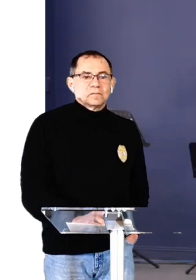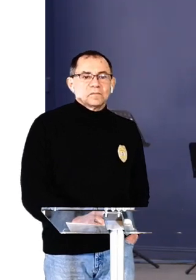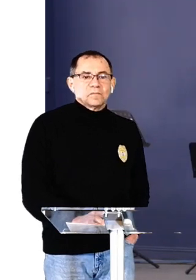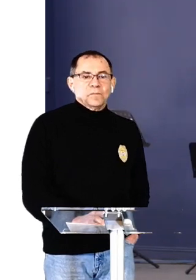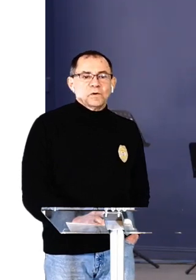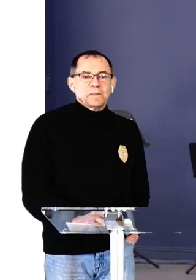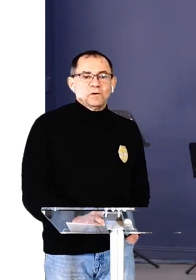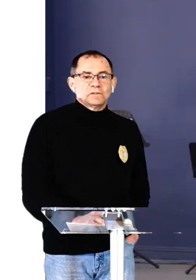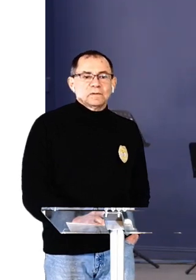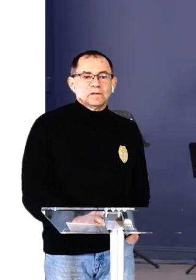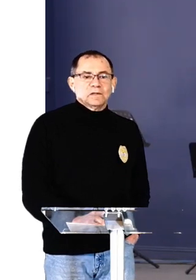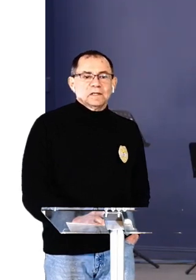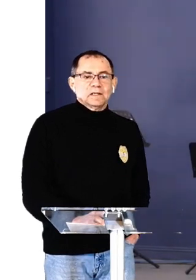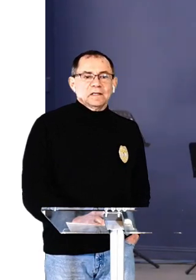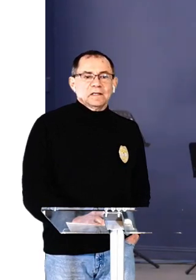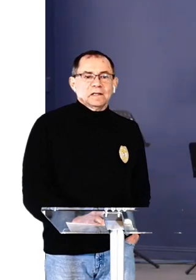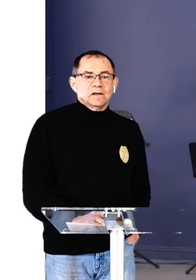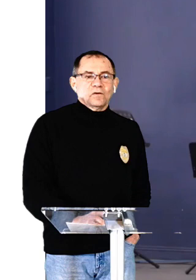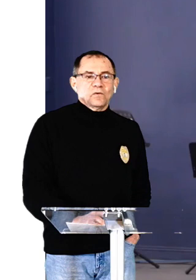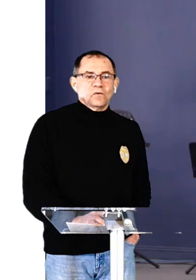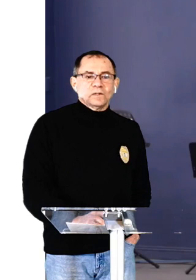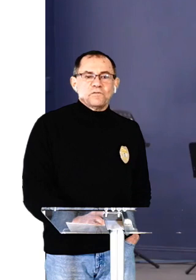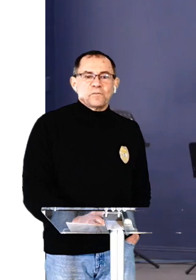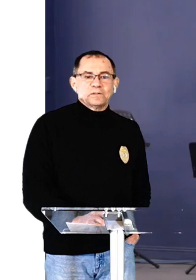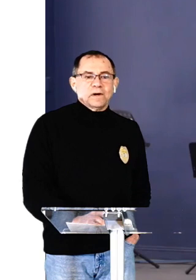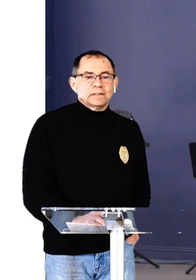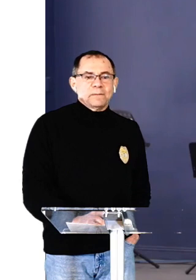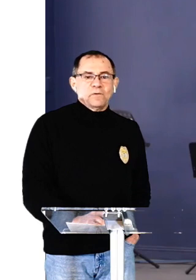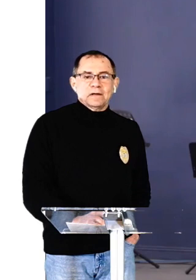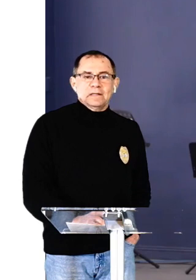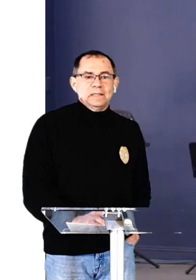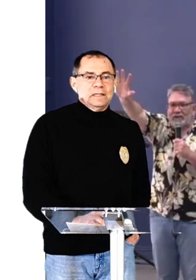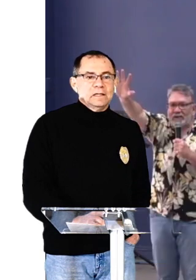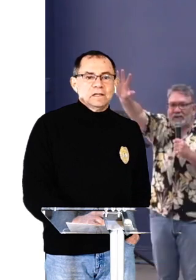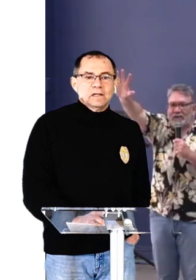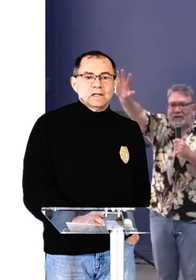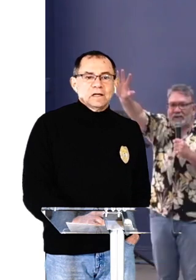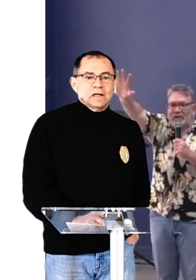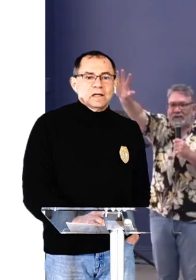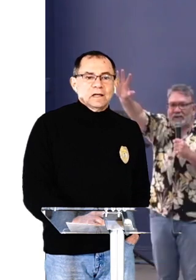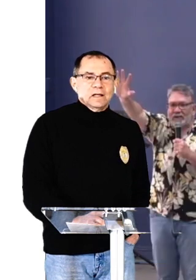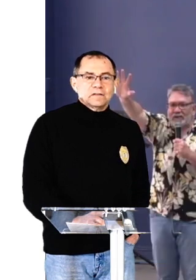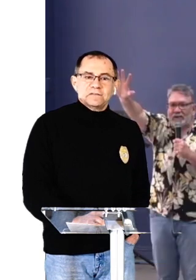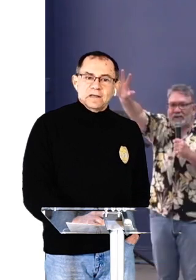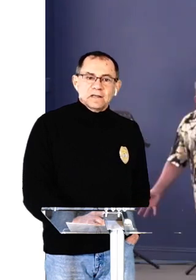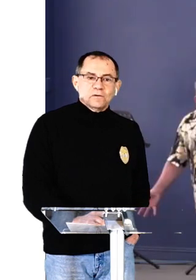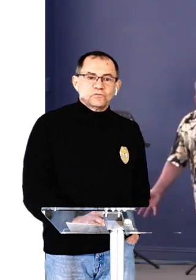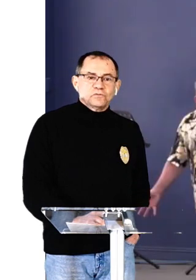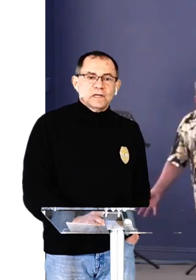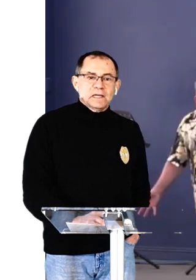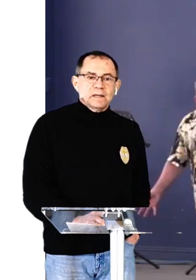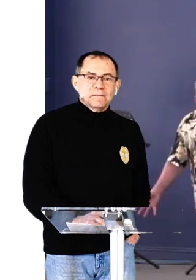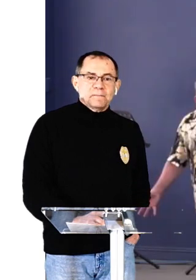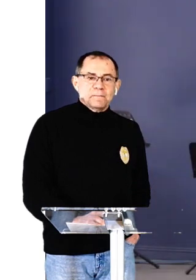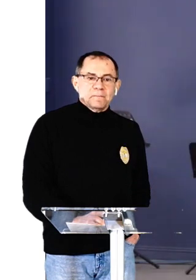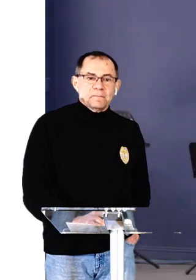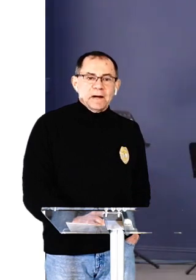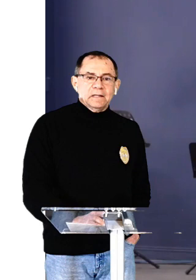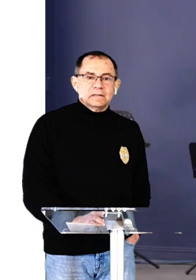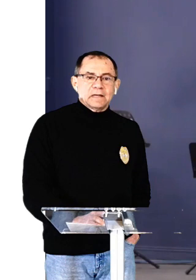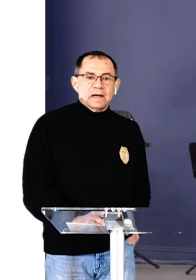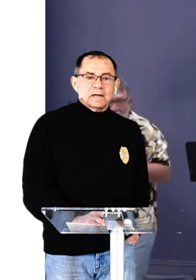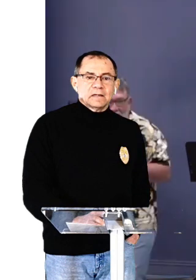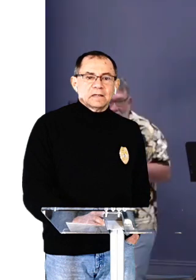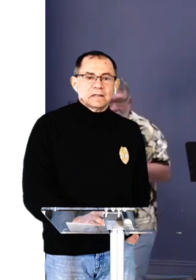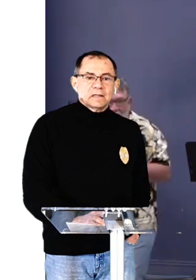Y trae. Bueno, hermanos, con esta información que estamos aquí, sé que usted va